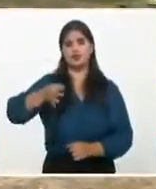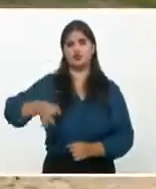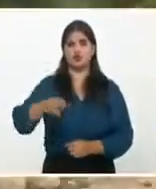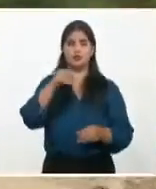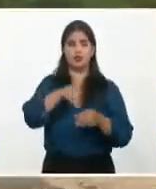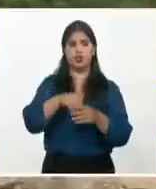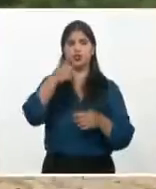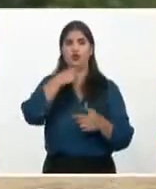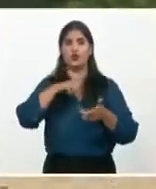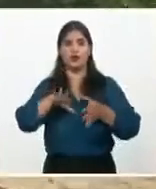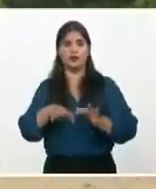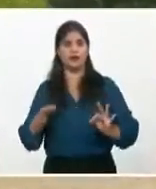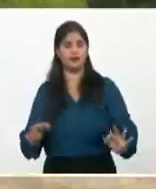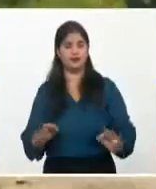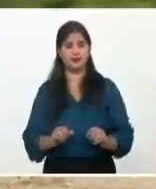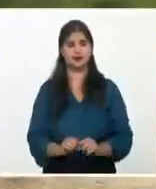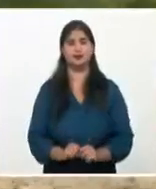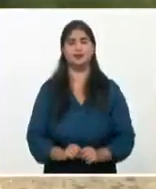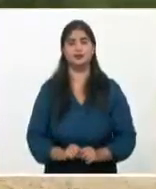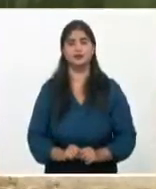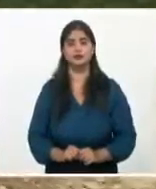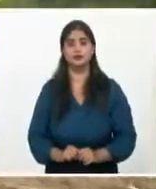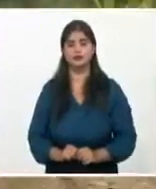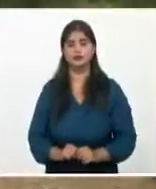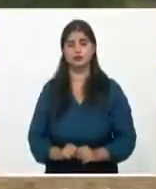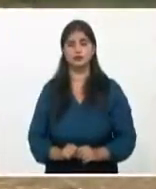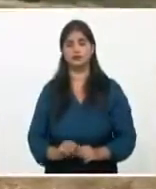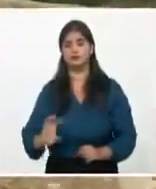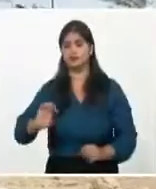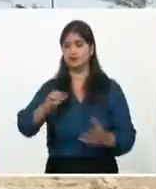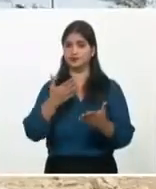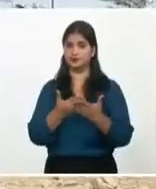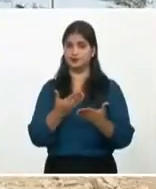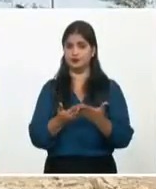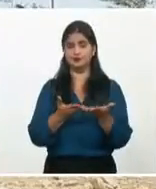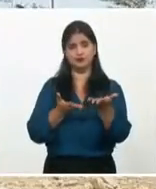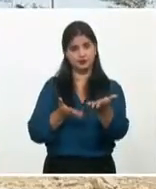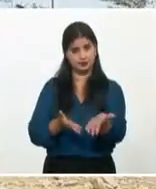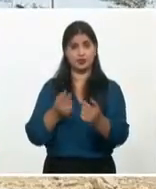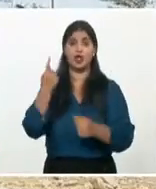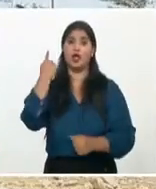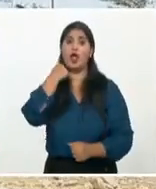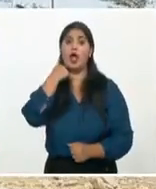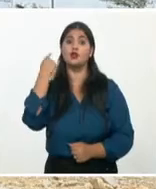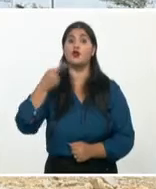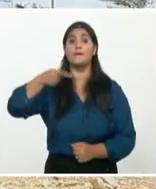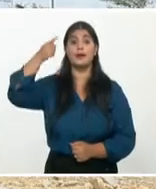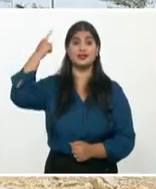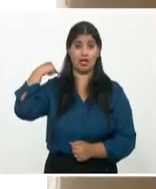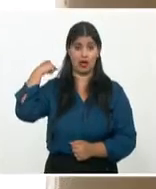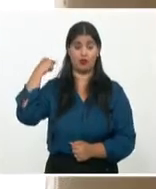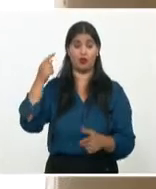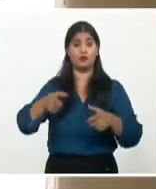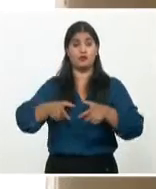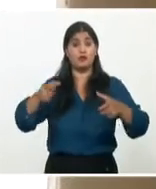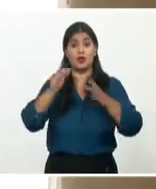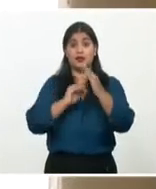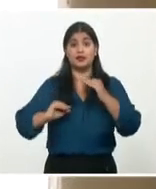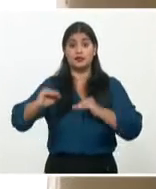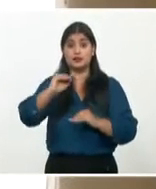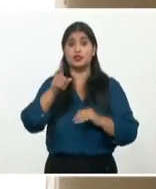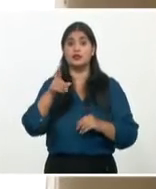Eléctrica, entidad perteneciente a la empresa provincial de ese sector en Artemisa. Para el año 2020 lograron superar los 18 millones